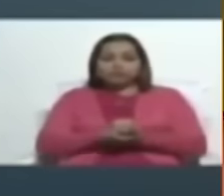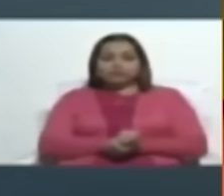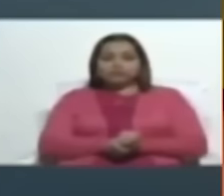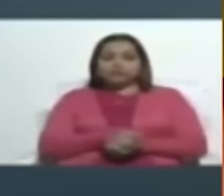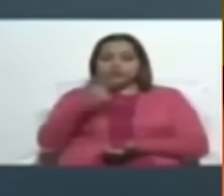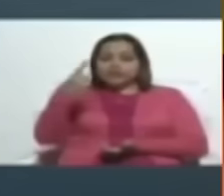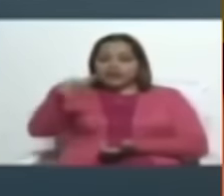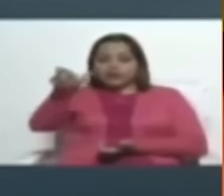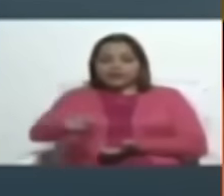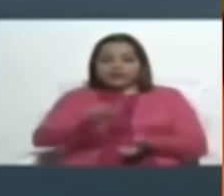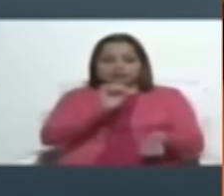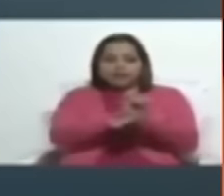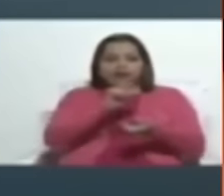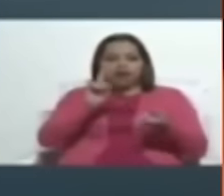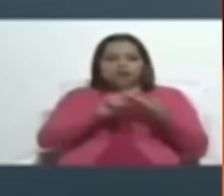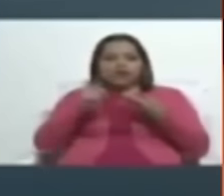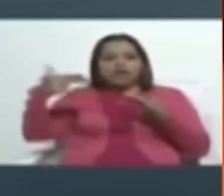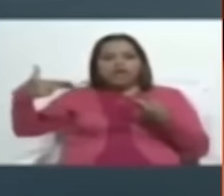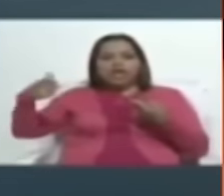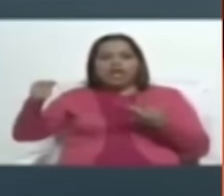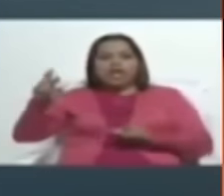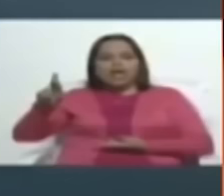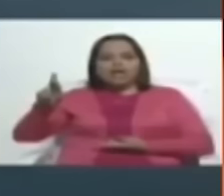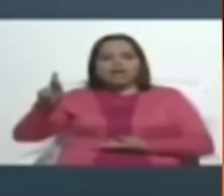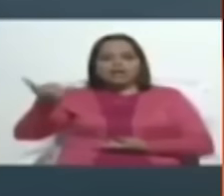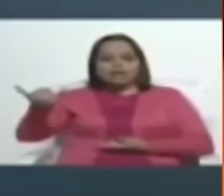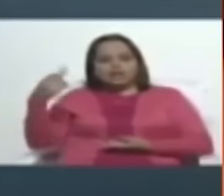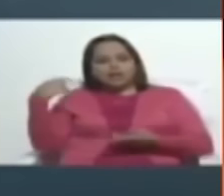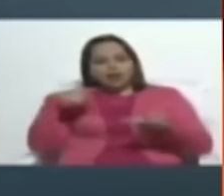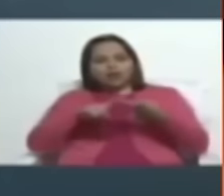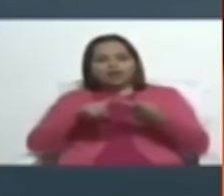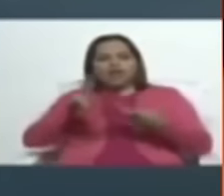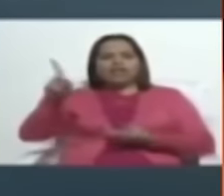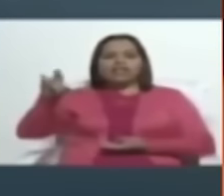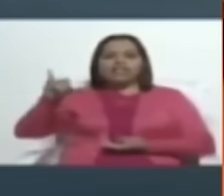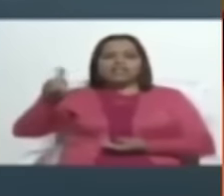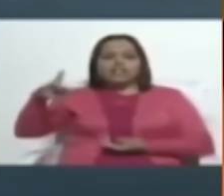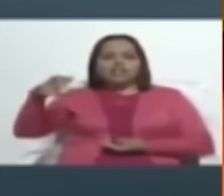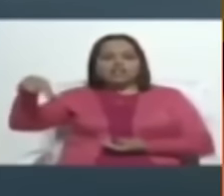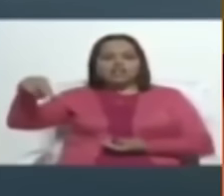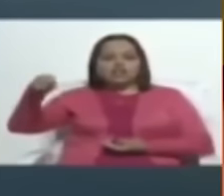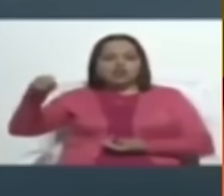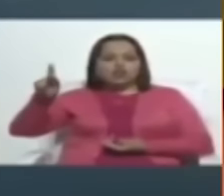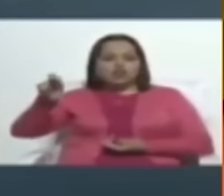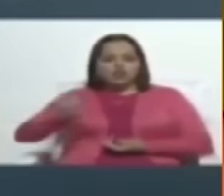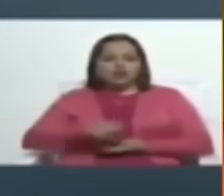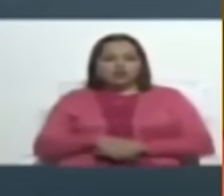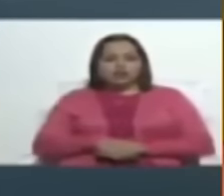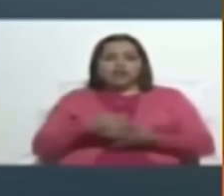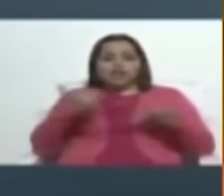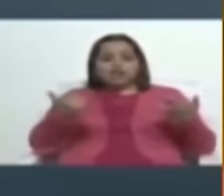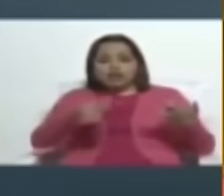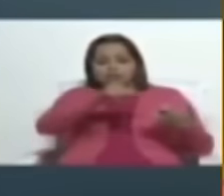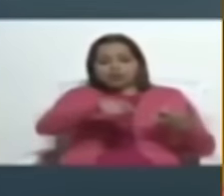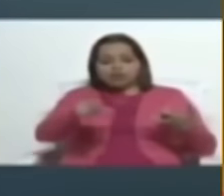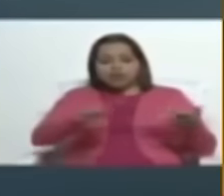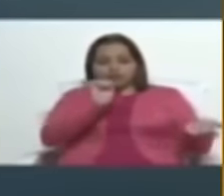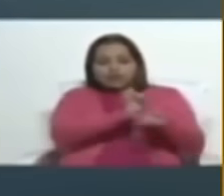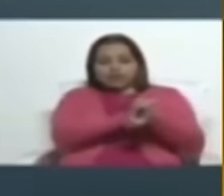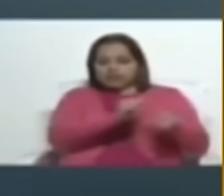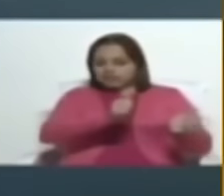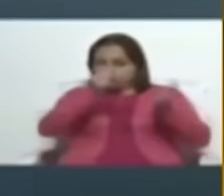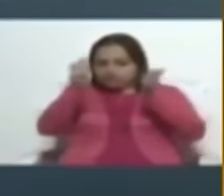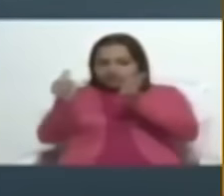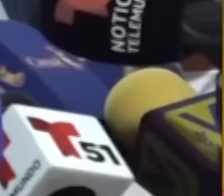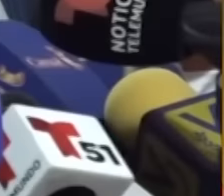segunda reelección y a su tercer periodo de gobierno, tiene miedo a medirse, pues asegura no cuenta con el apoyo popular y en unas